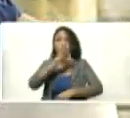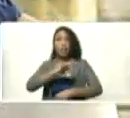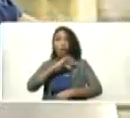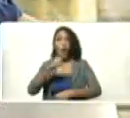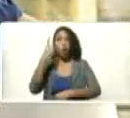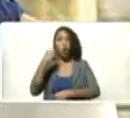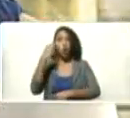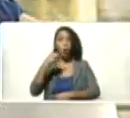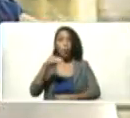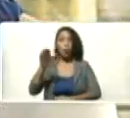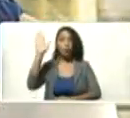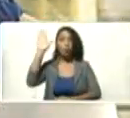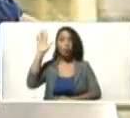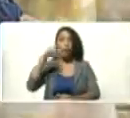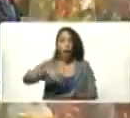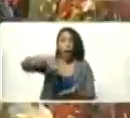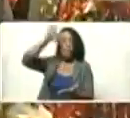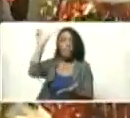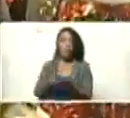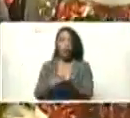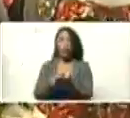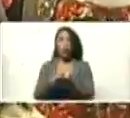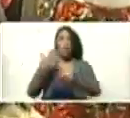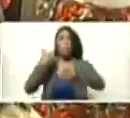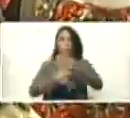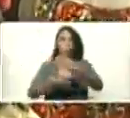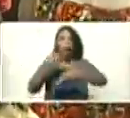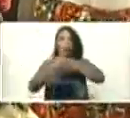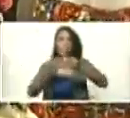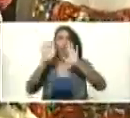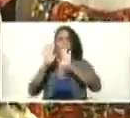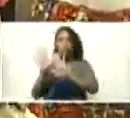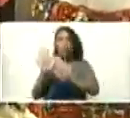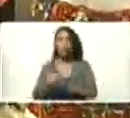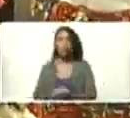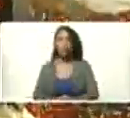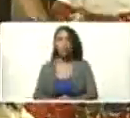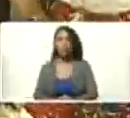costumbre. ¡Aprobado! ¡Vamos a hacerlo!